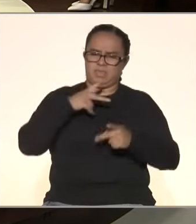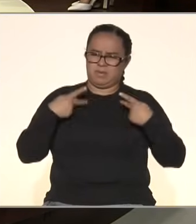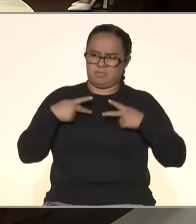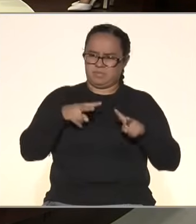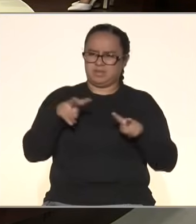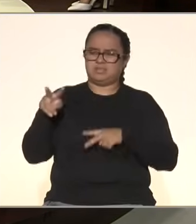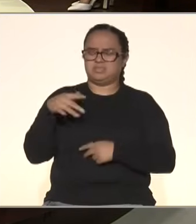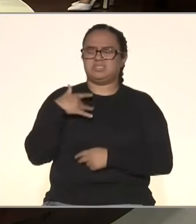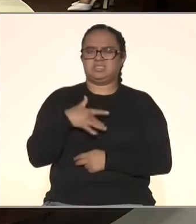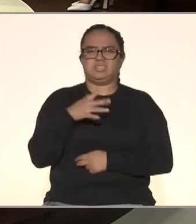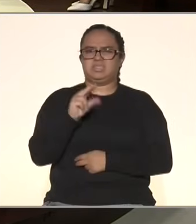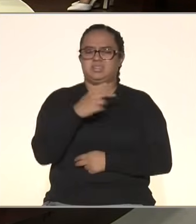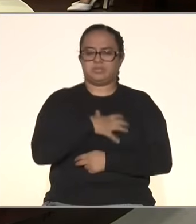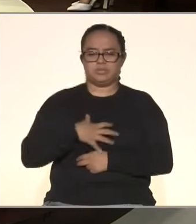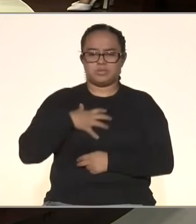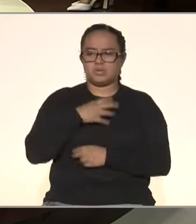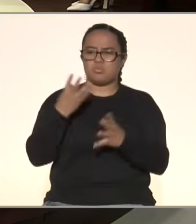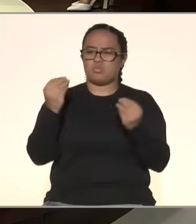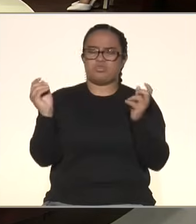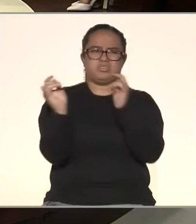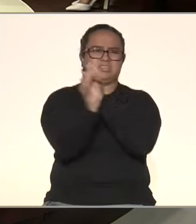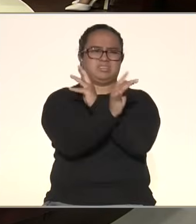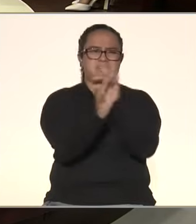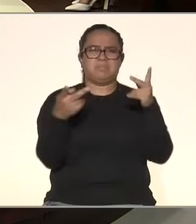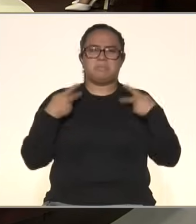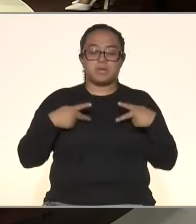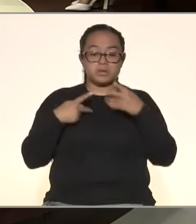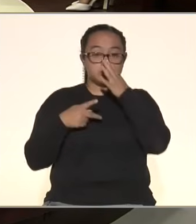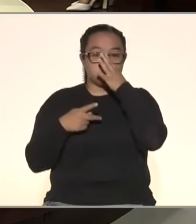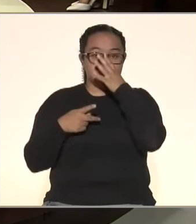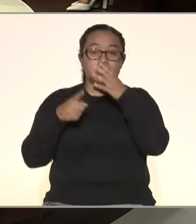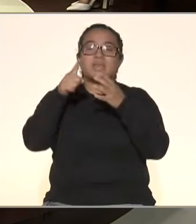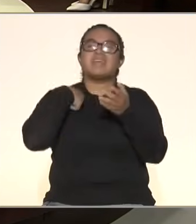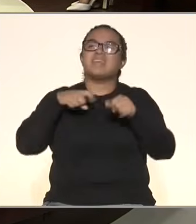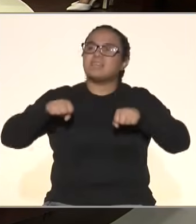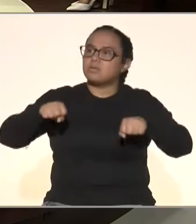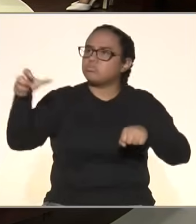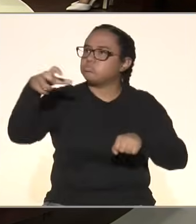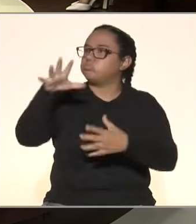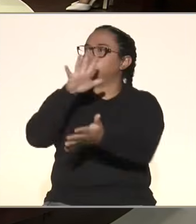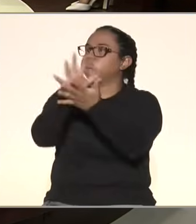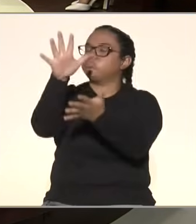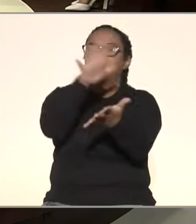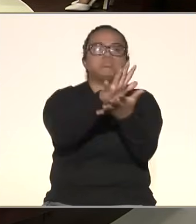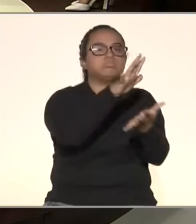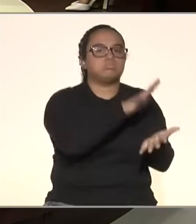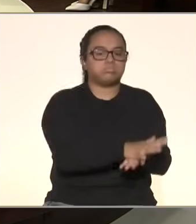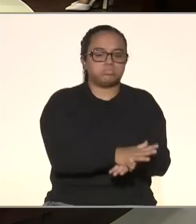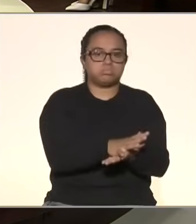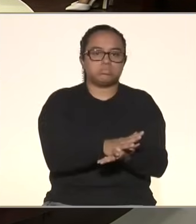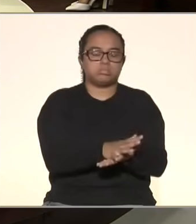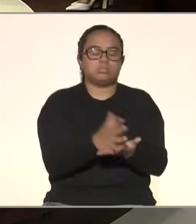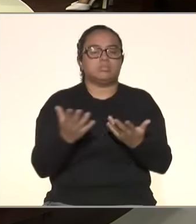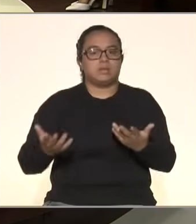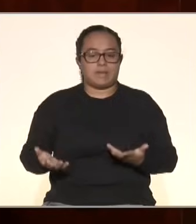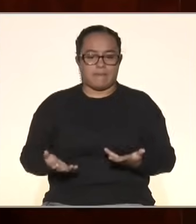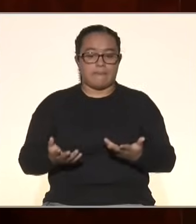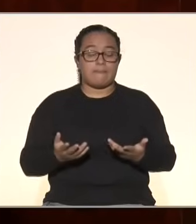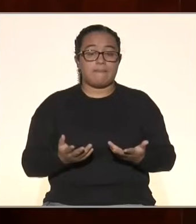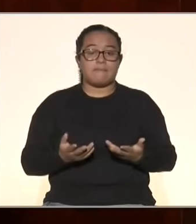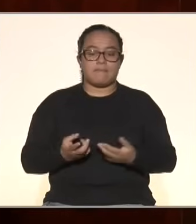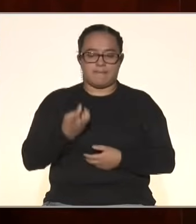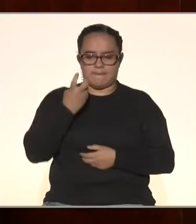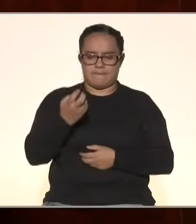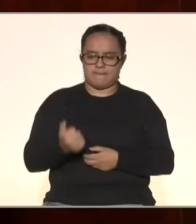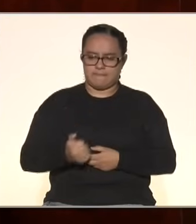mucho descontento la congestión de gente, que se acaben los productos en los supermercados para quienes consumimos todo el año. Y si bien es